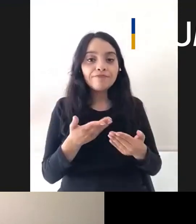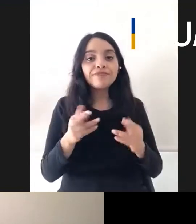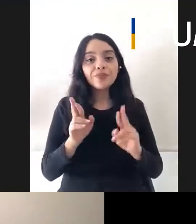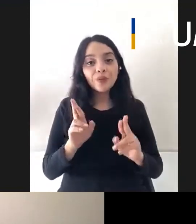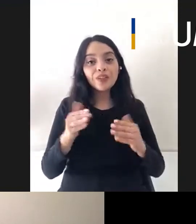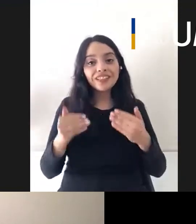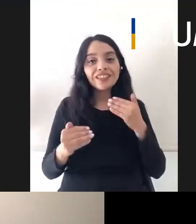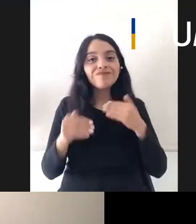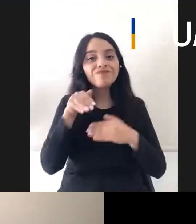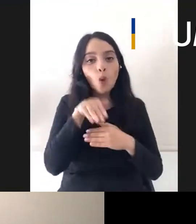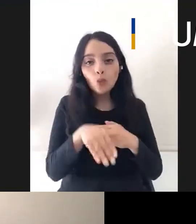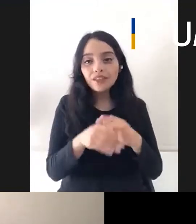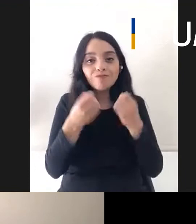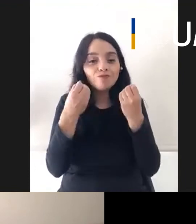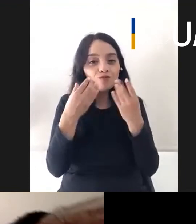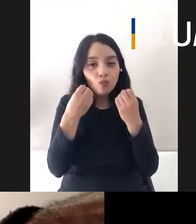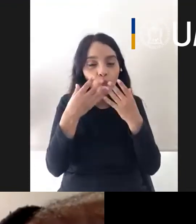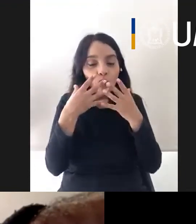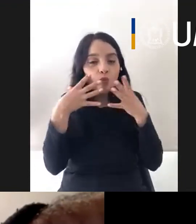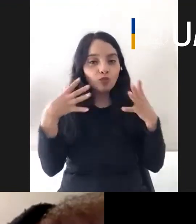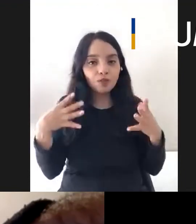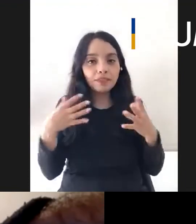mucho aprendizaje. Juan Pablo.